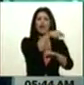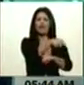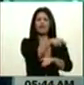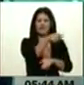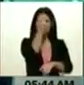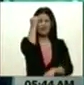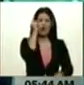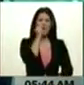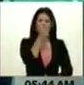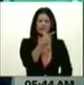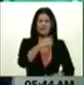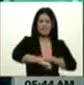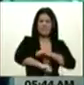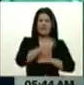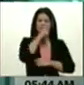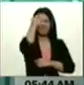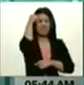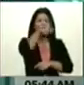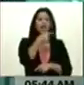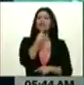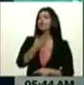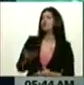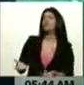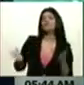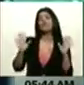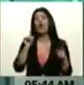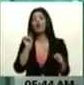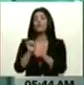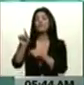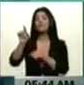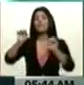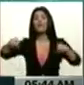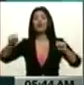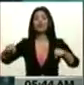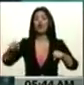ese, a Elvis Durán. Y la familia ahí enfrente y lo mandó a callar.